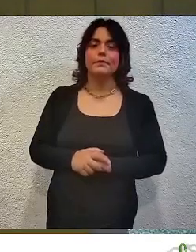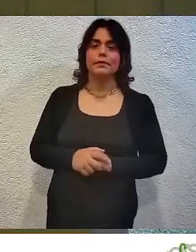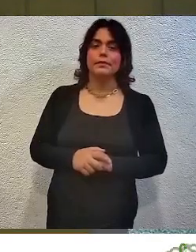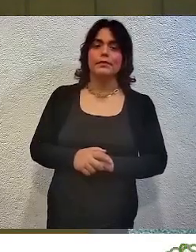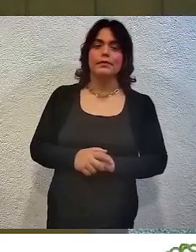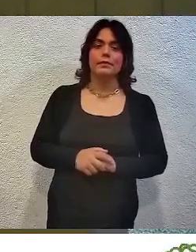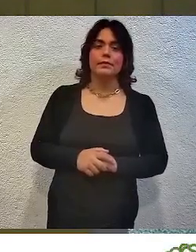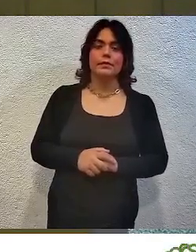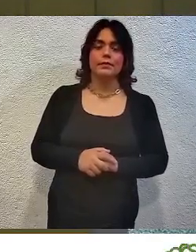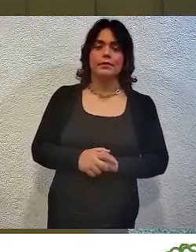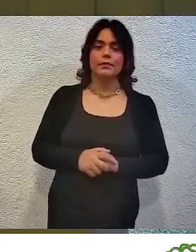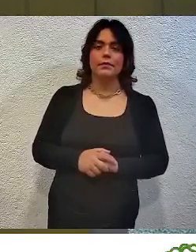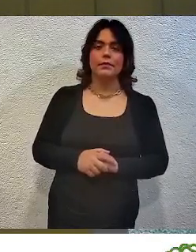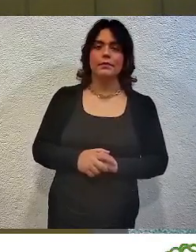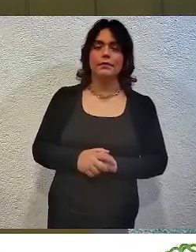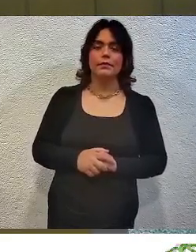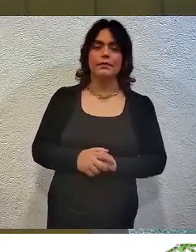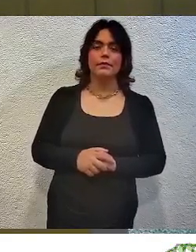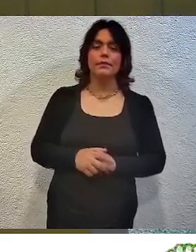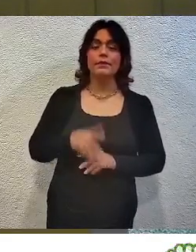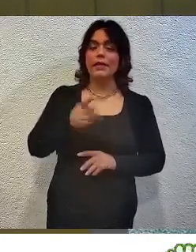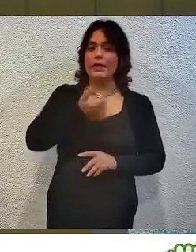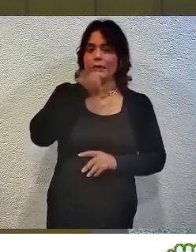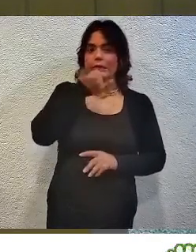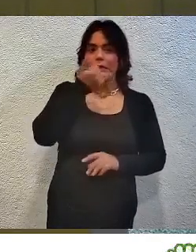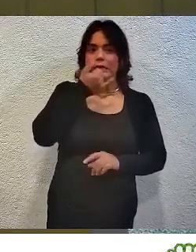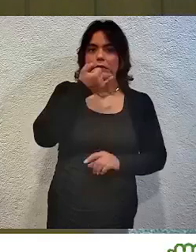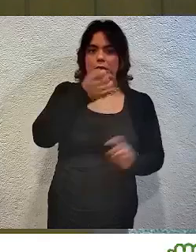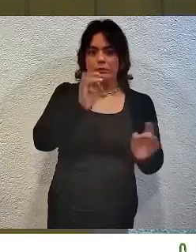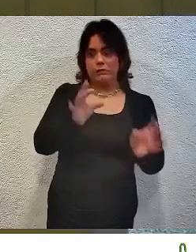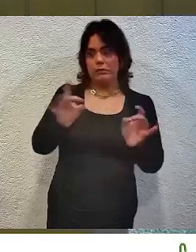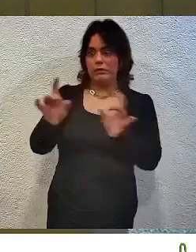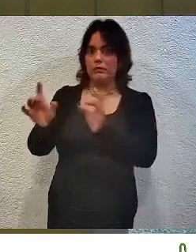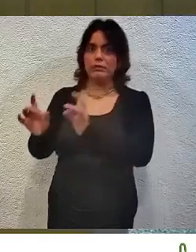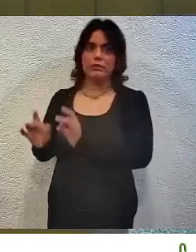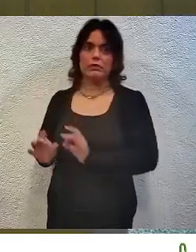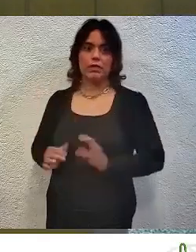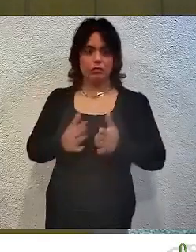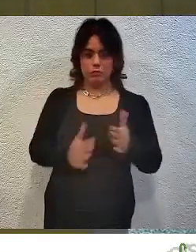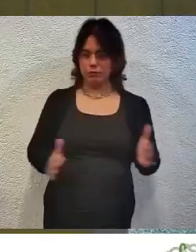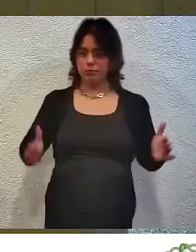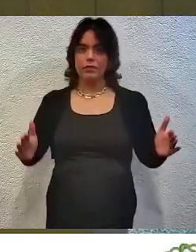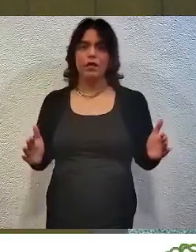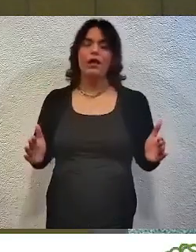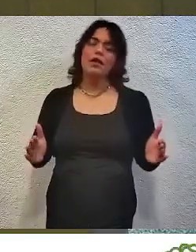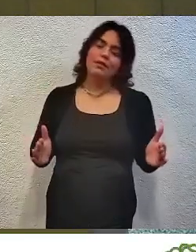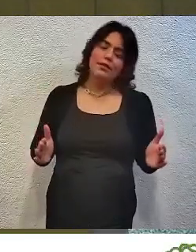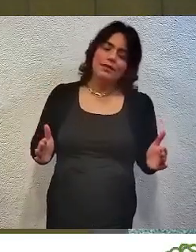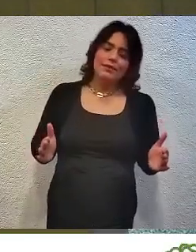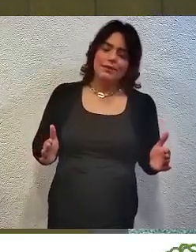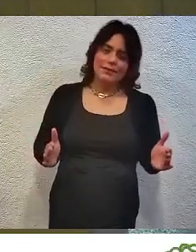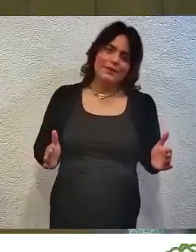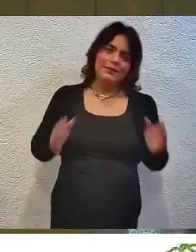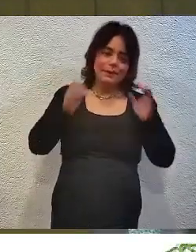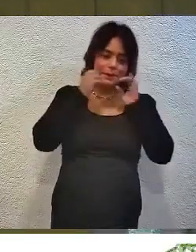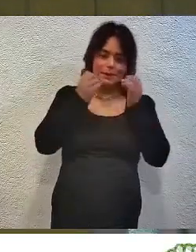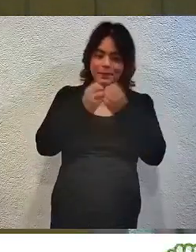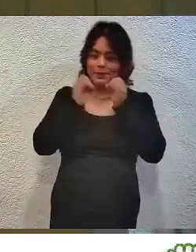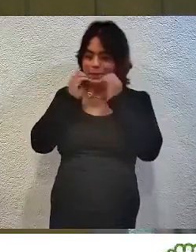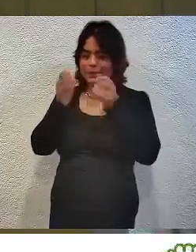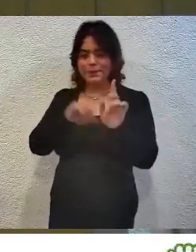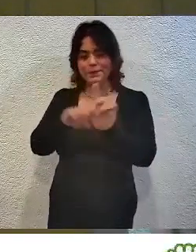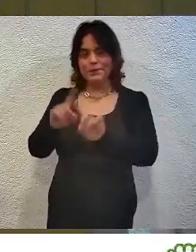concierto, me quedaré con deficiencias, con un concierto de deficiencias por parte de diferentes órganos